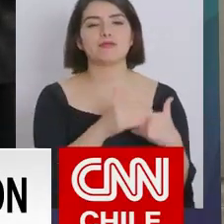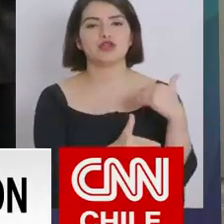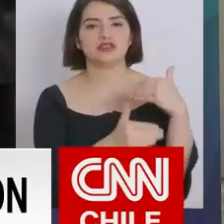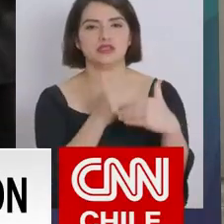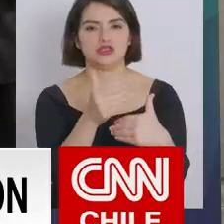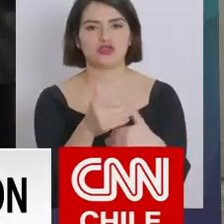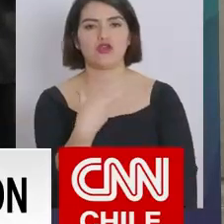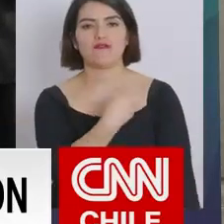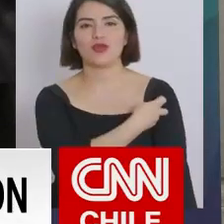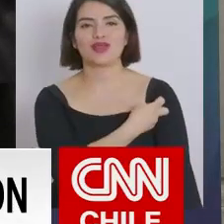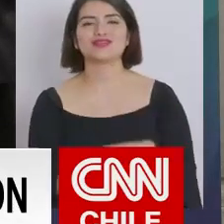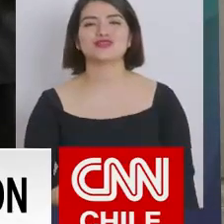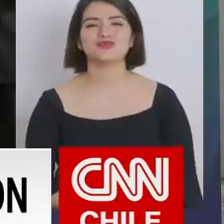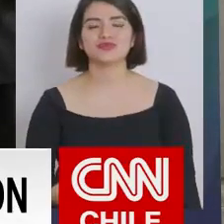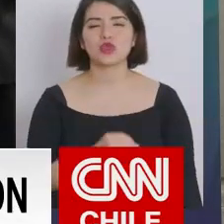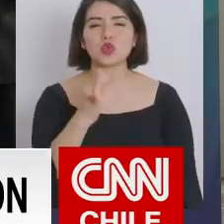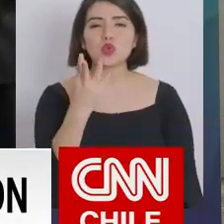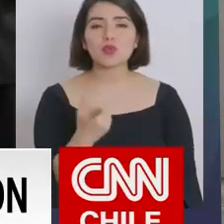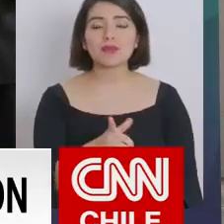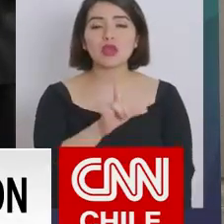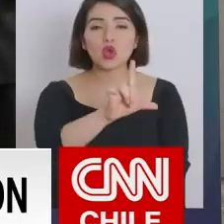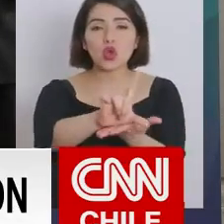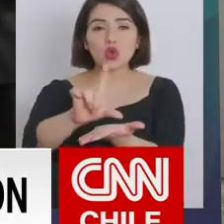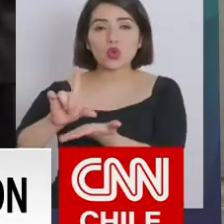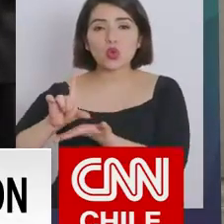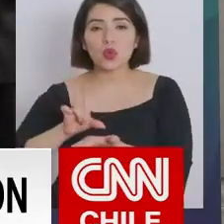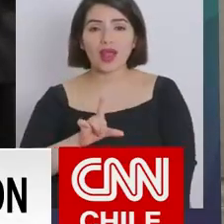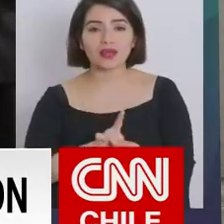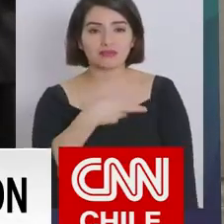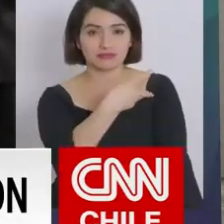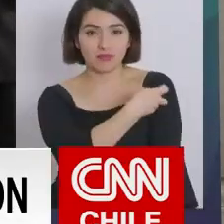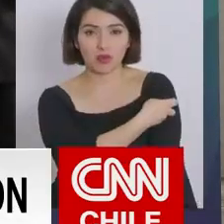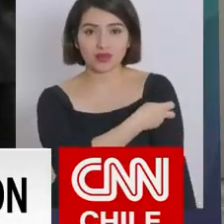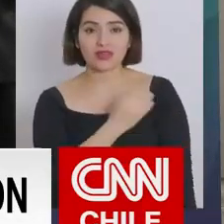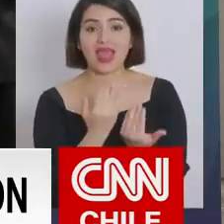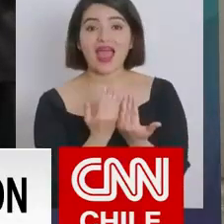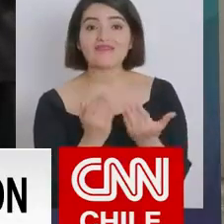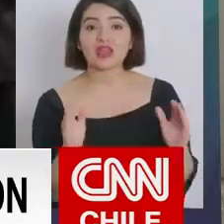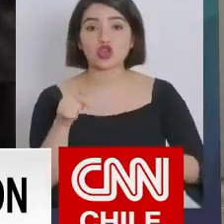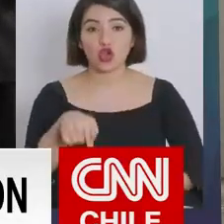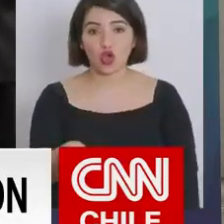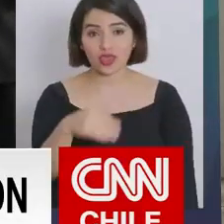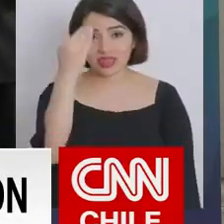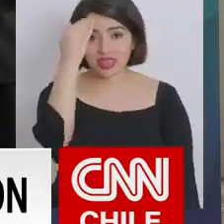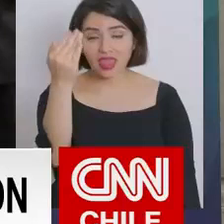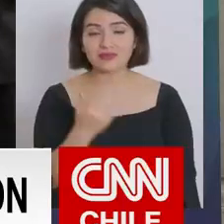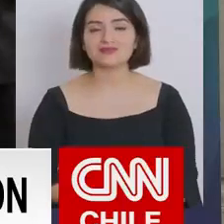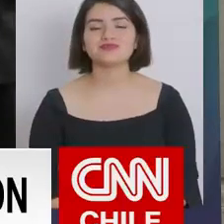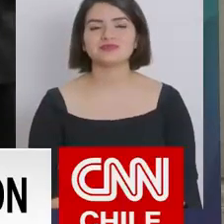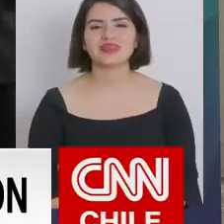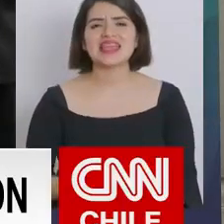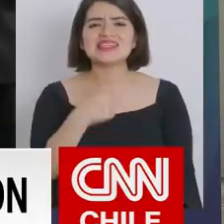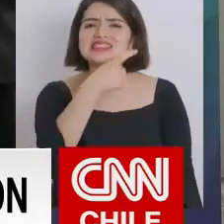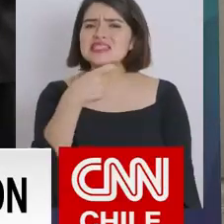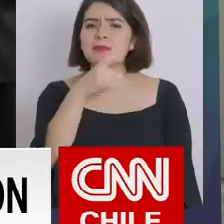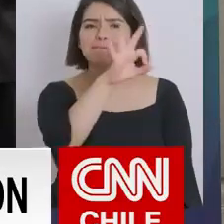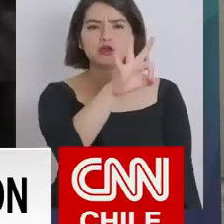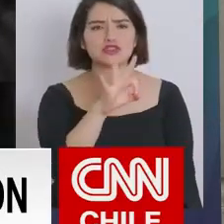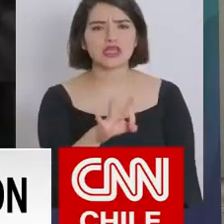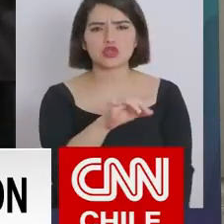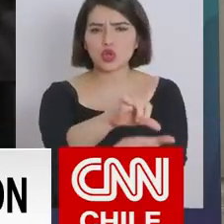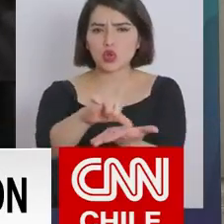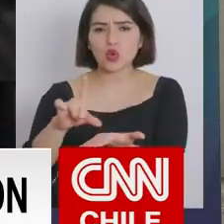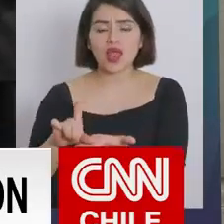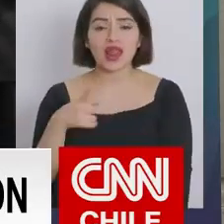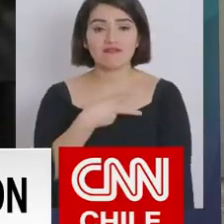Con respecto al número de locales de vacunación que han sido abiertos en el día de hoy, el 100% de los